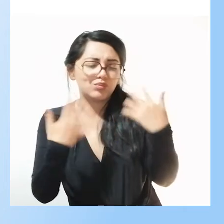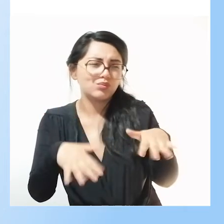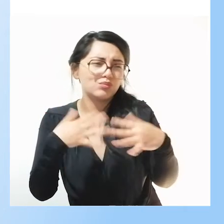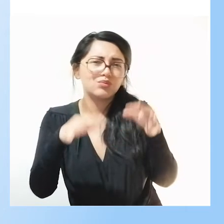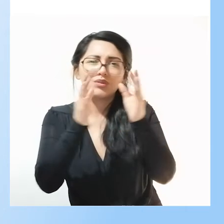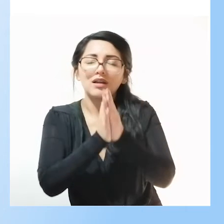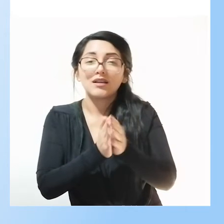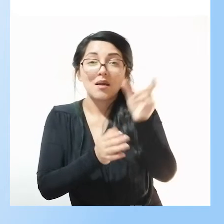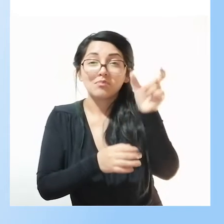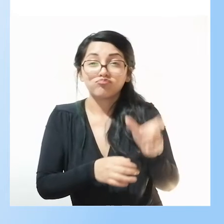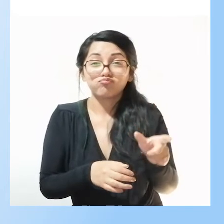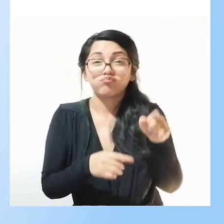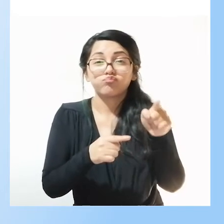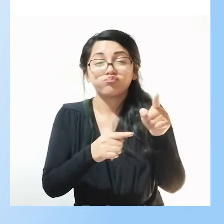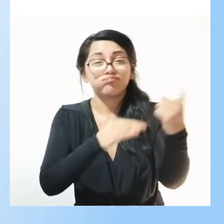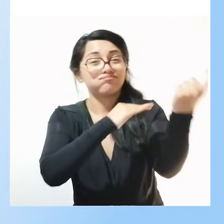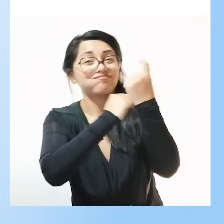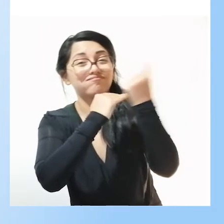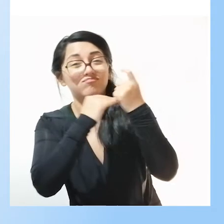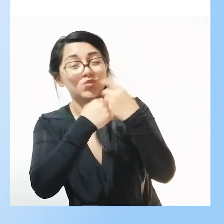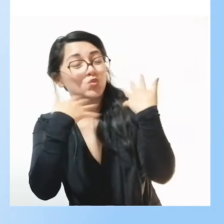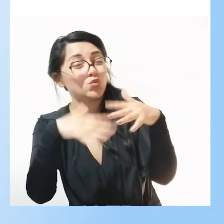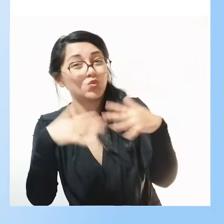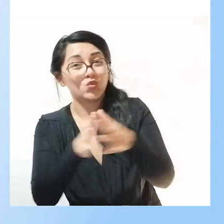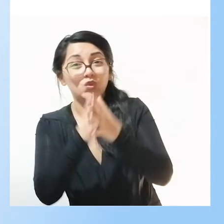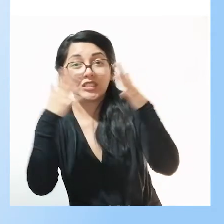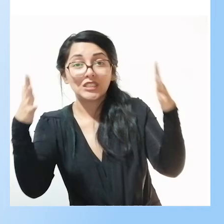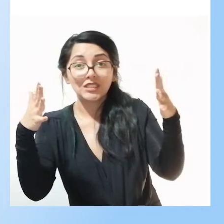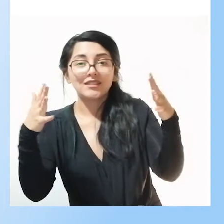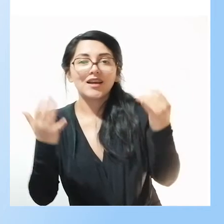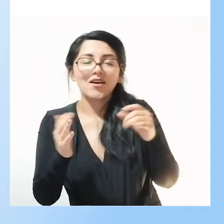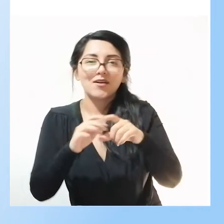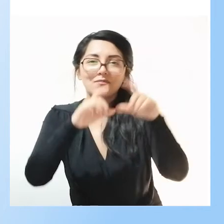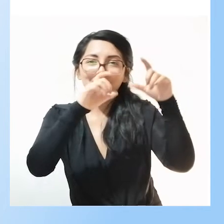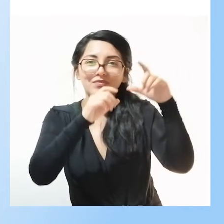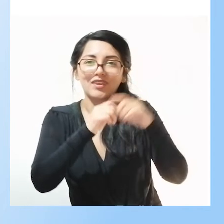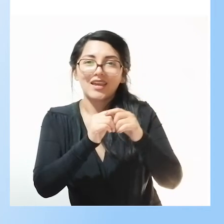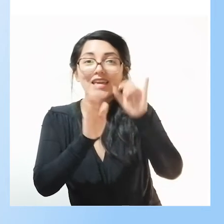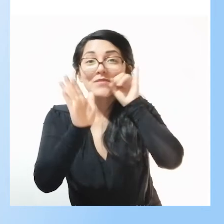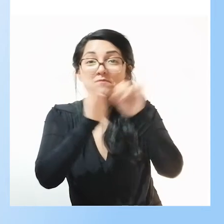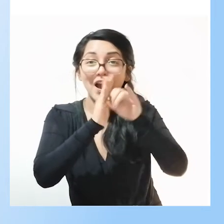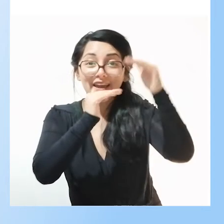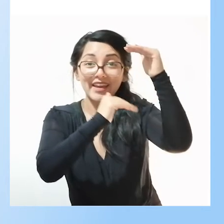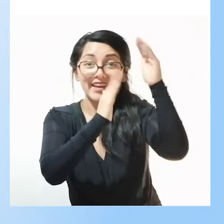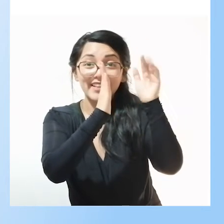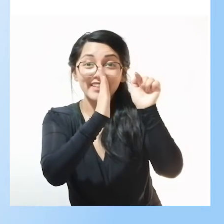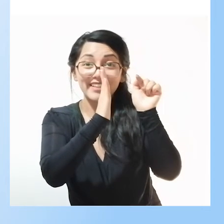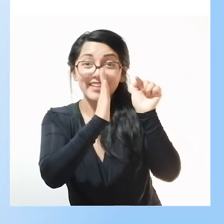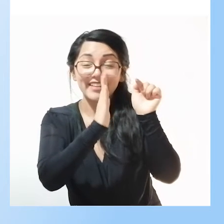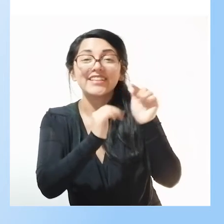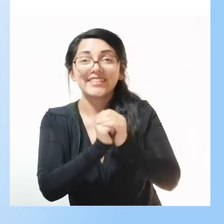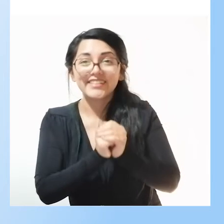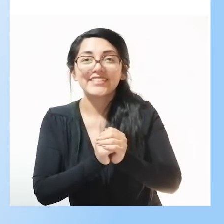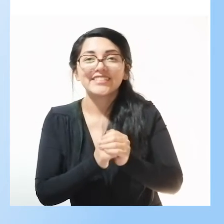él hemos aprendido muchísimo. He elegido esta viñeta que ya utilicé en otra presentación que me pidieron que hablara del